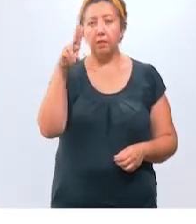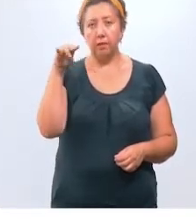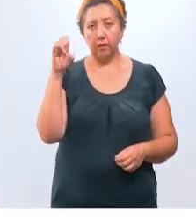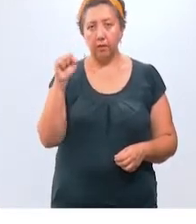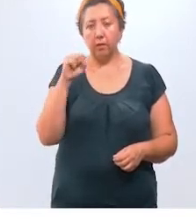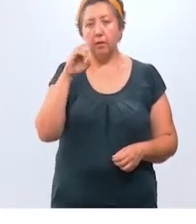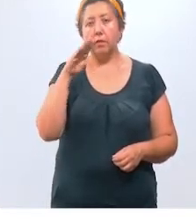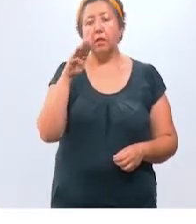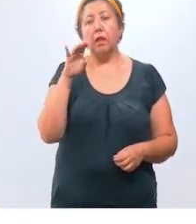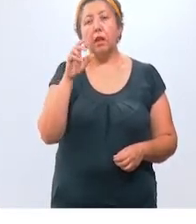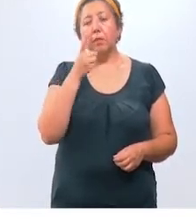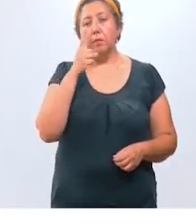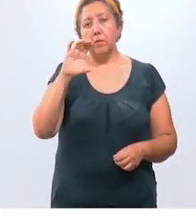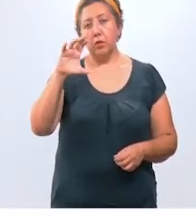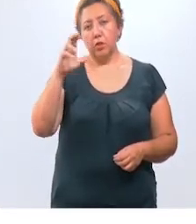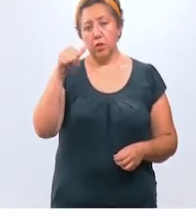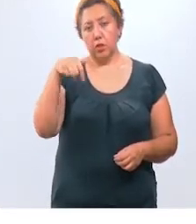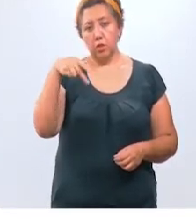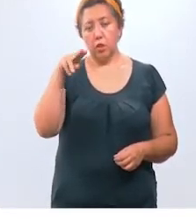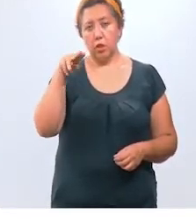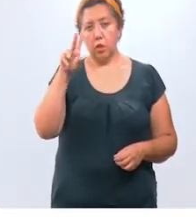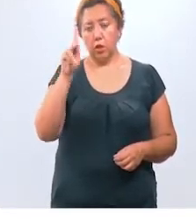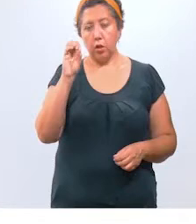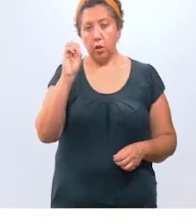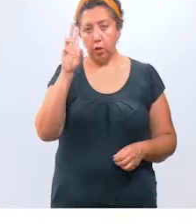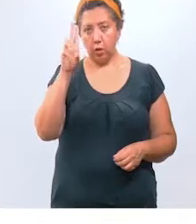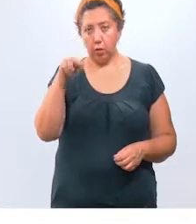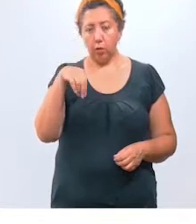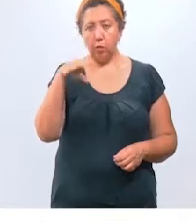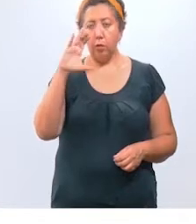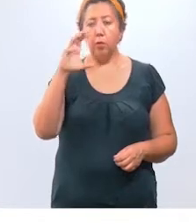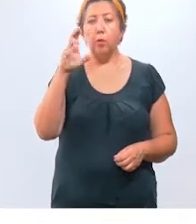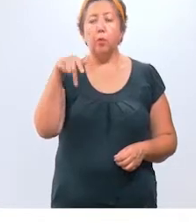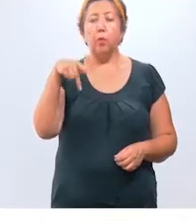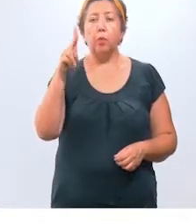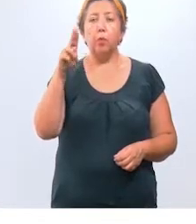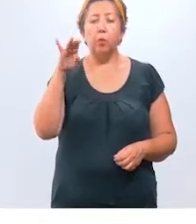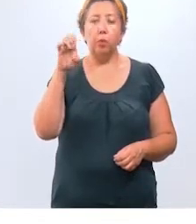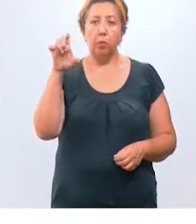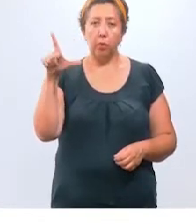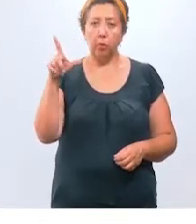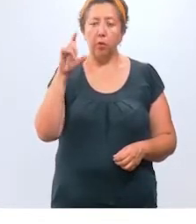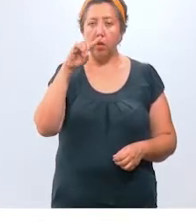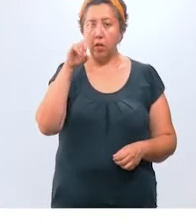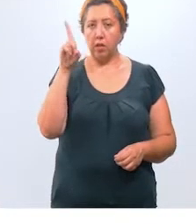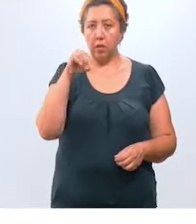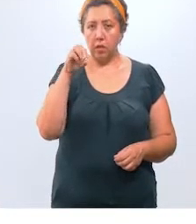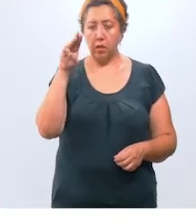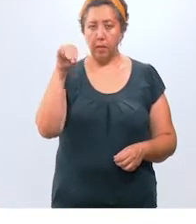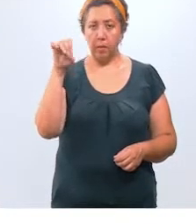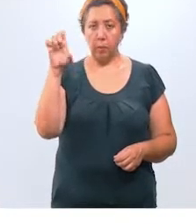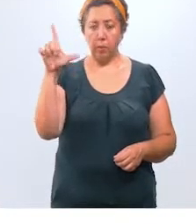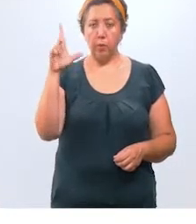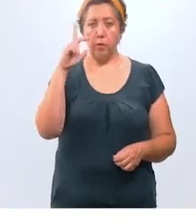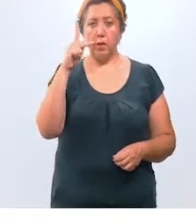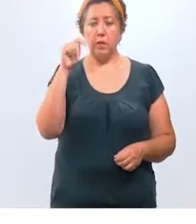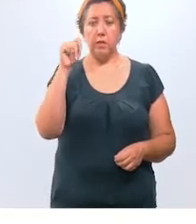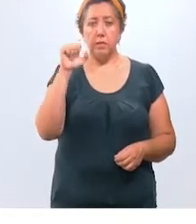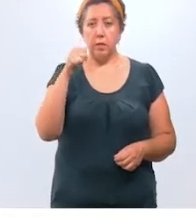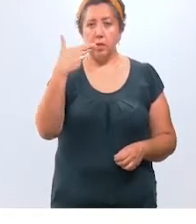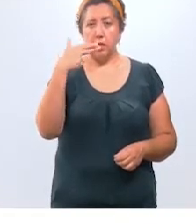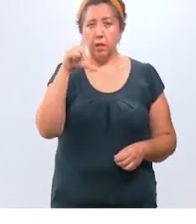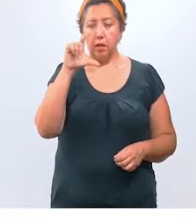Acanqué, Canzacap, Chancom, Chipchulú Pueblo, Cuncunul, Cusamá, Semul, Espita,